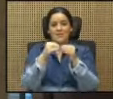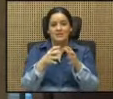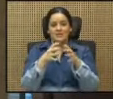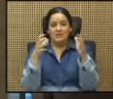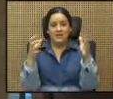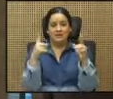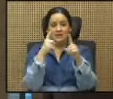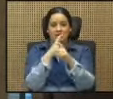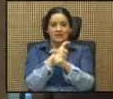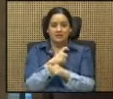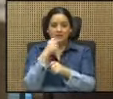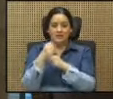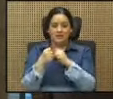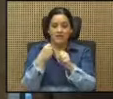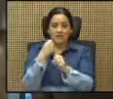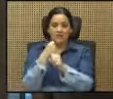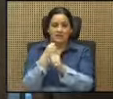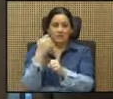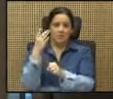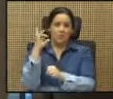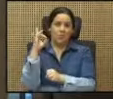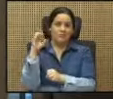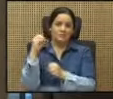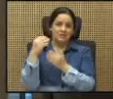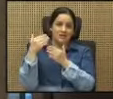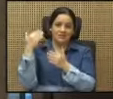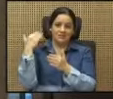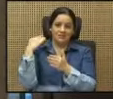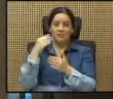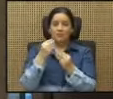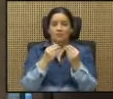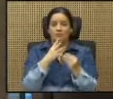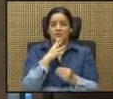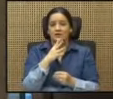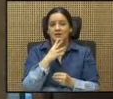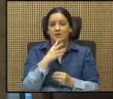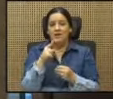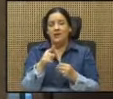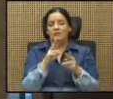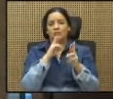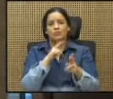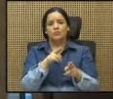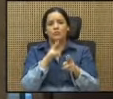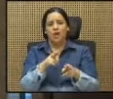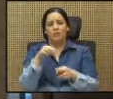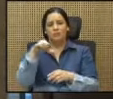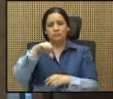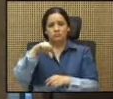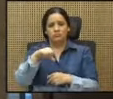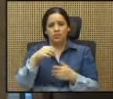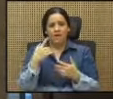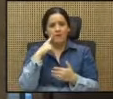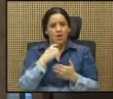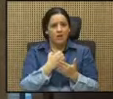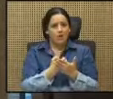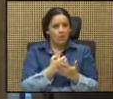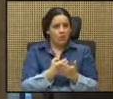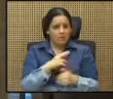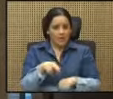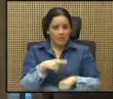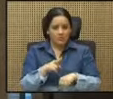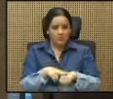80. Mucho se habla de que resultados tan desfavorables para la economía nacional se deben al